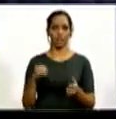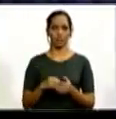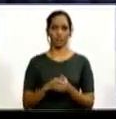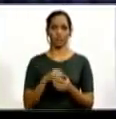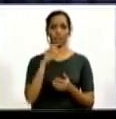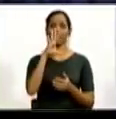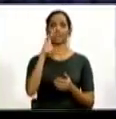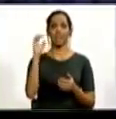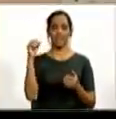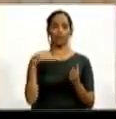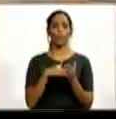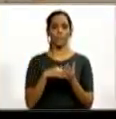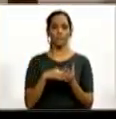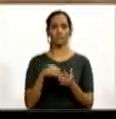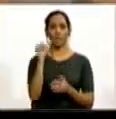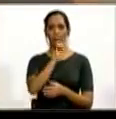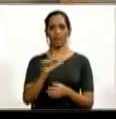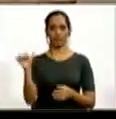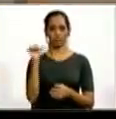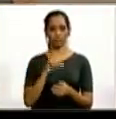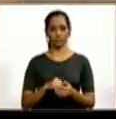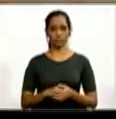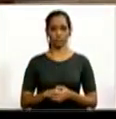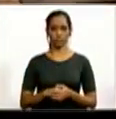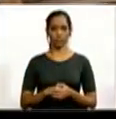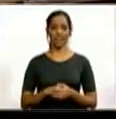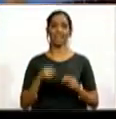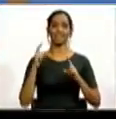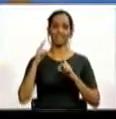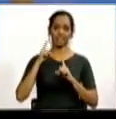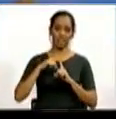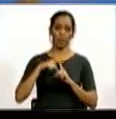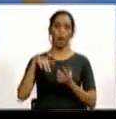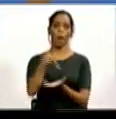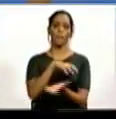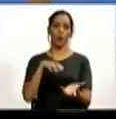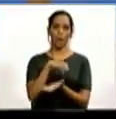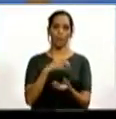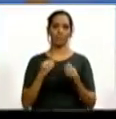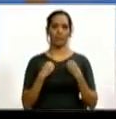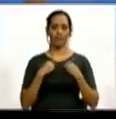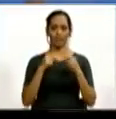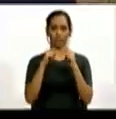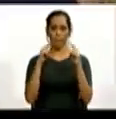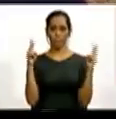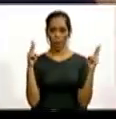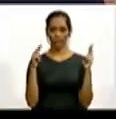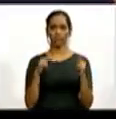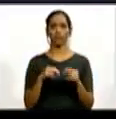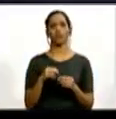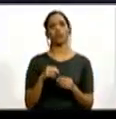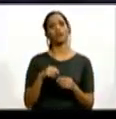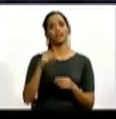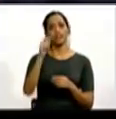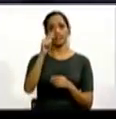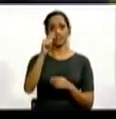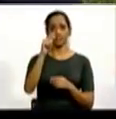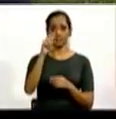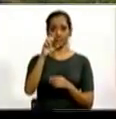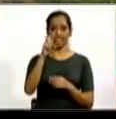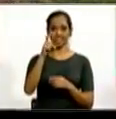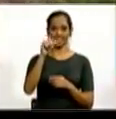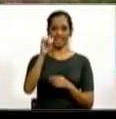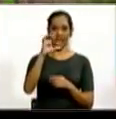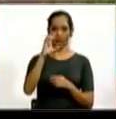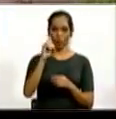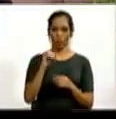bolívares. 500 mil bolívares. Bueno, este tipo de problemas que se está viendo en el puente cuatricentenario, o puente Texaco, un puente que está